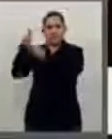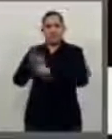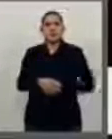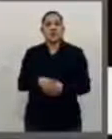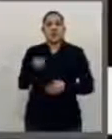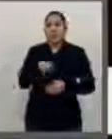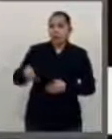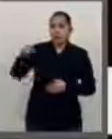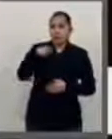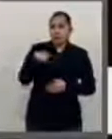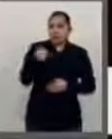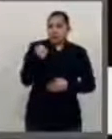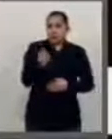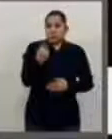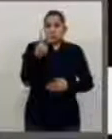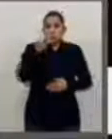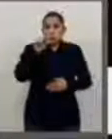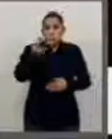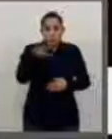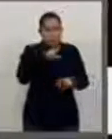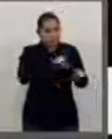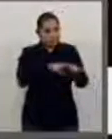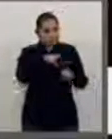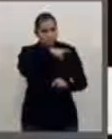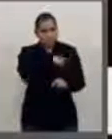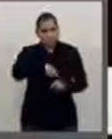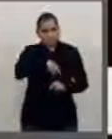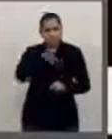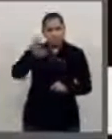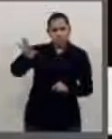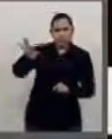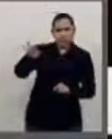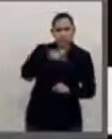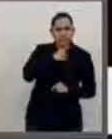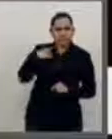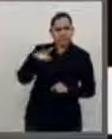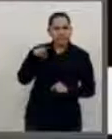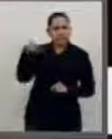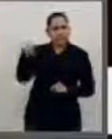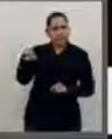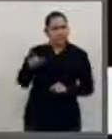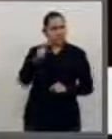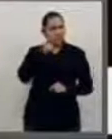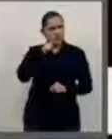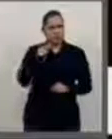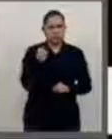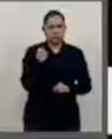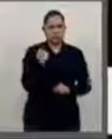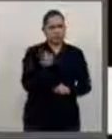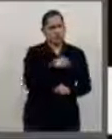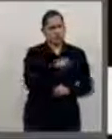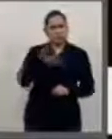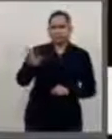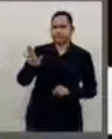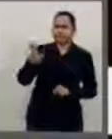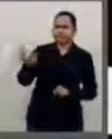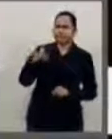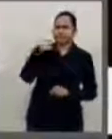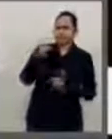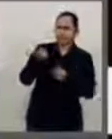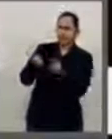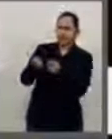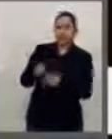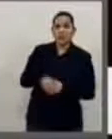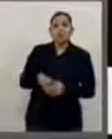fue una de las más conocidas consignas que se repetían día a día. Prohibido